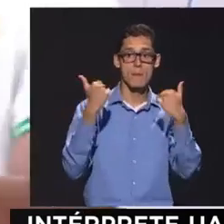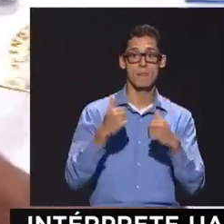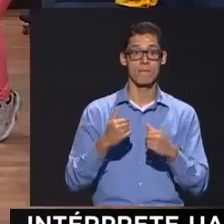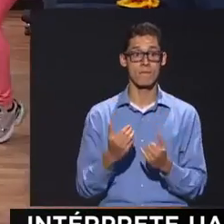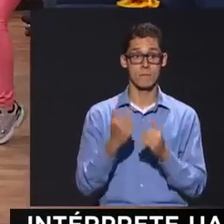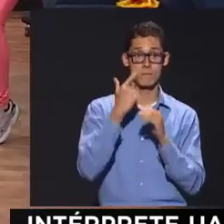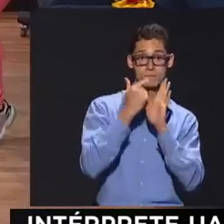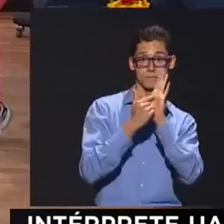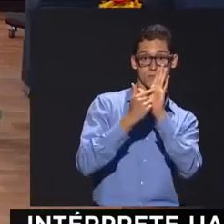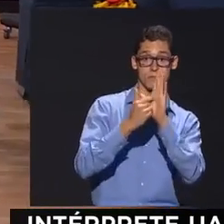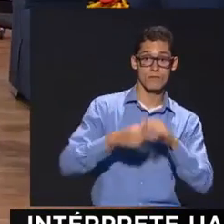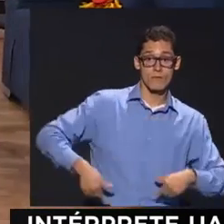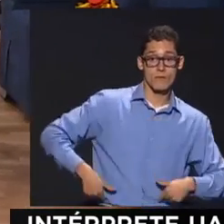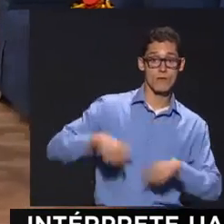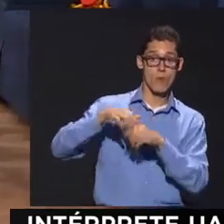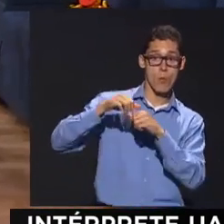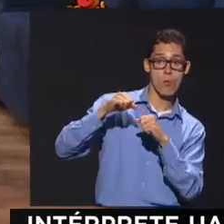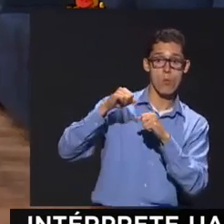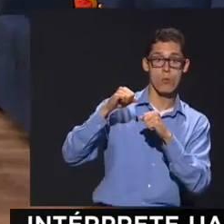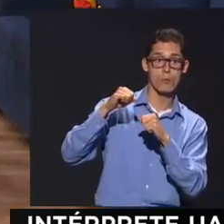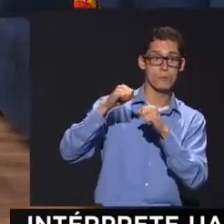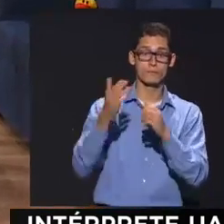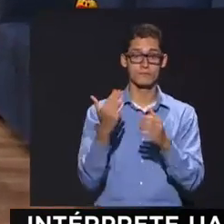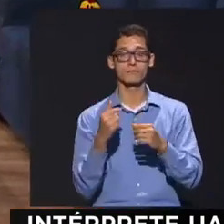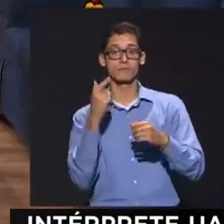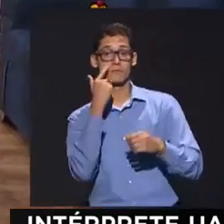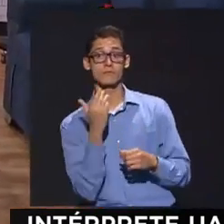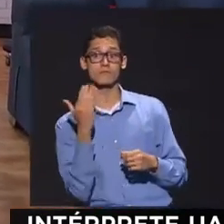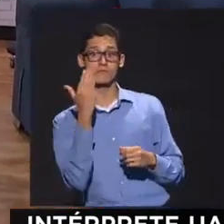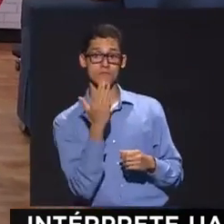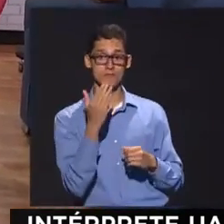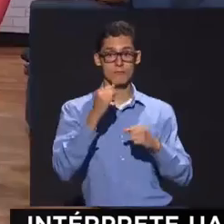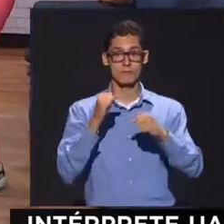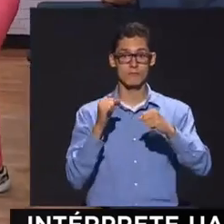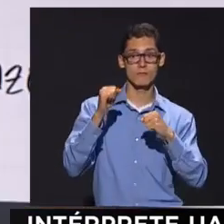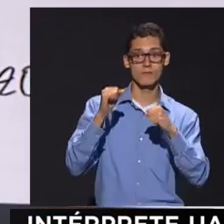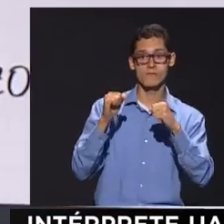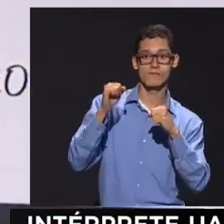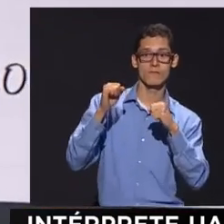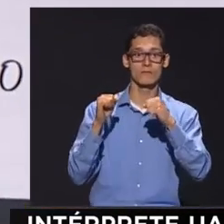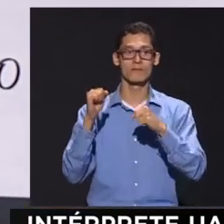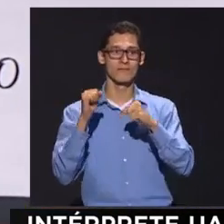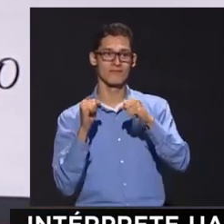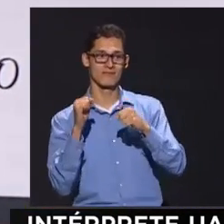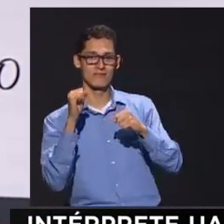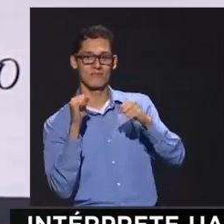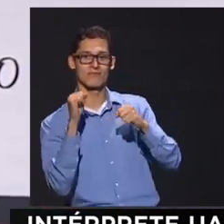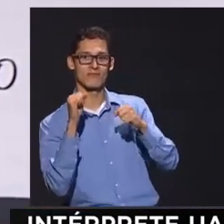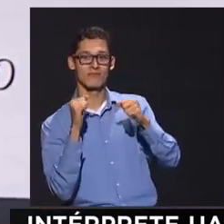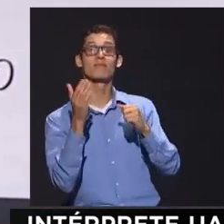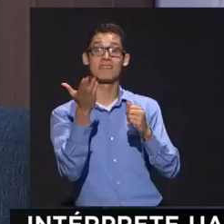campeones o menos vamos a hacer la prueba es cómo se mueve enfermos